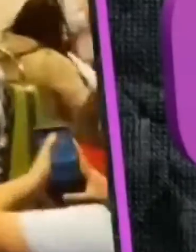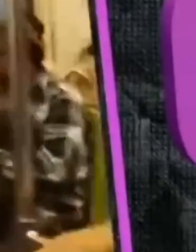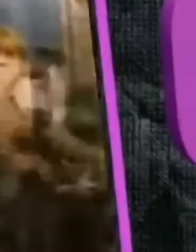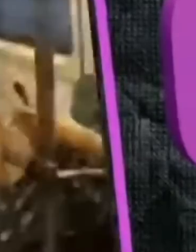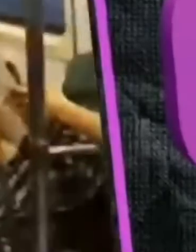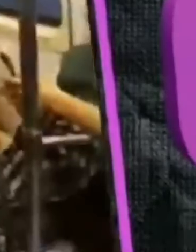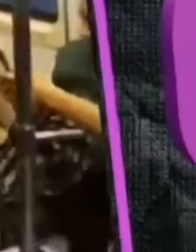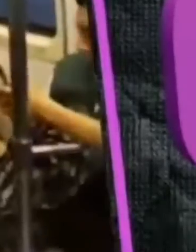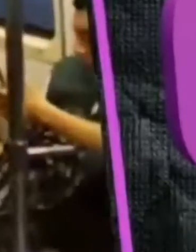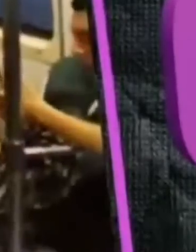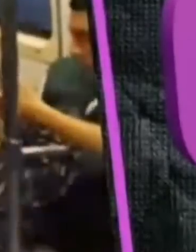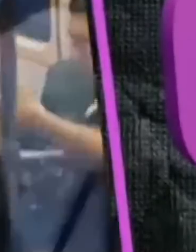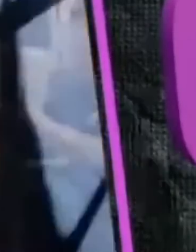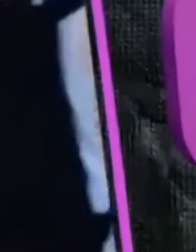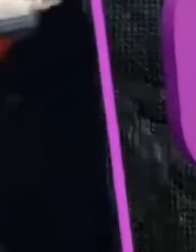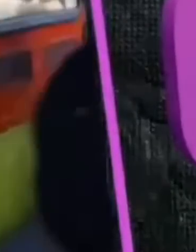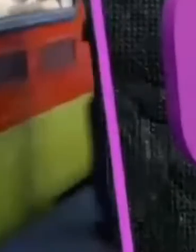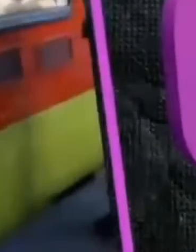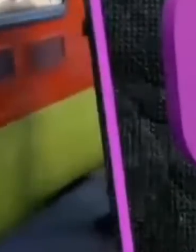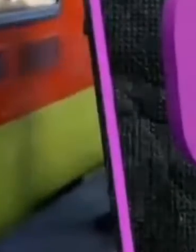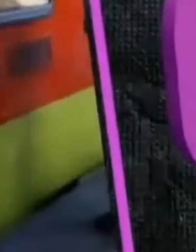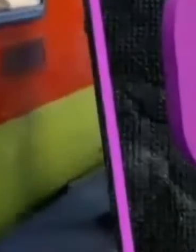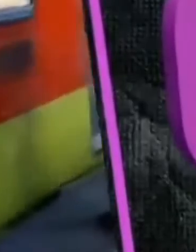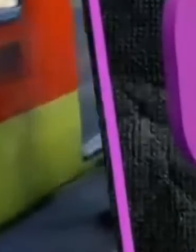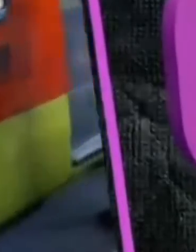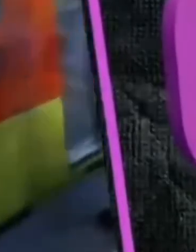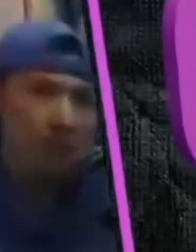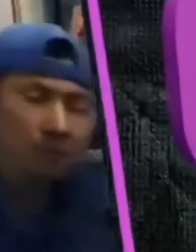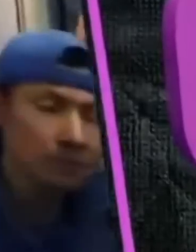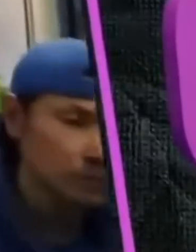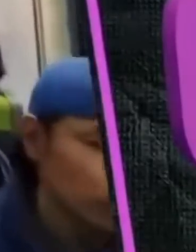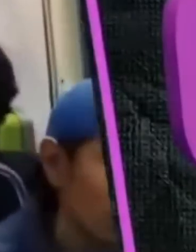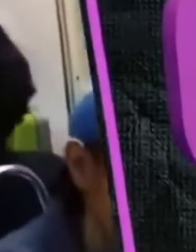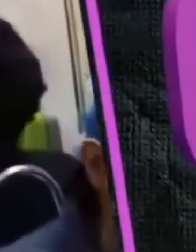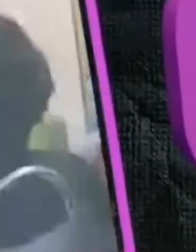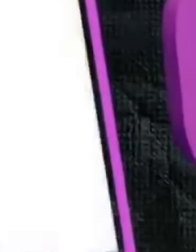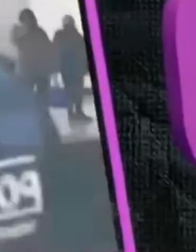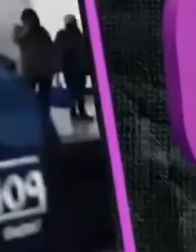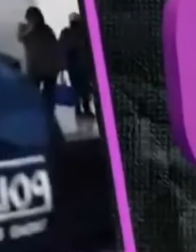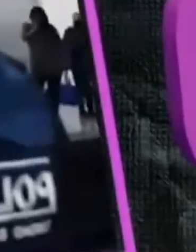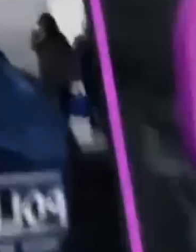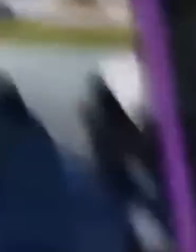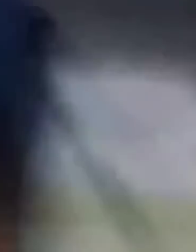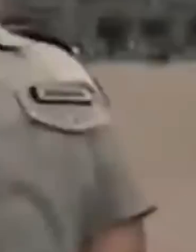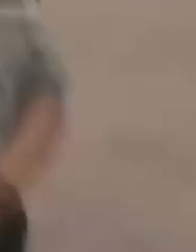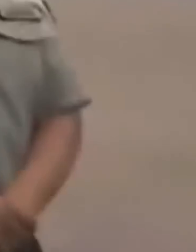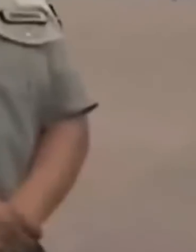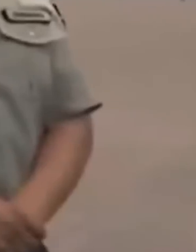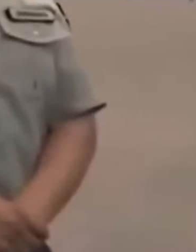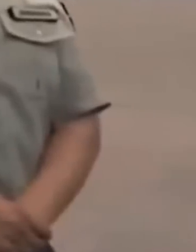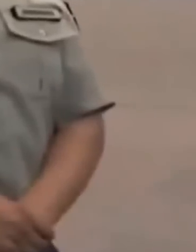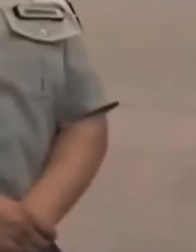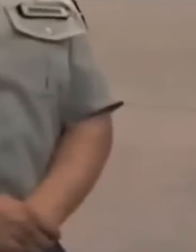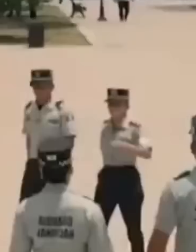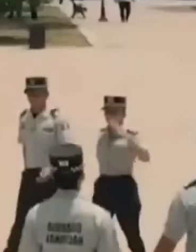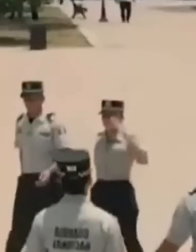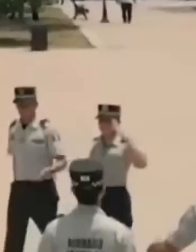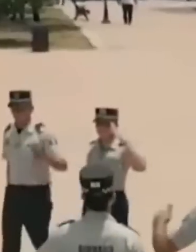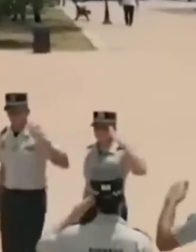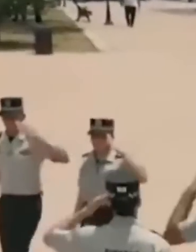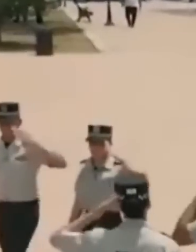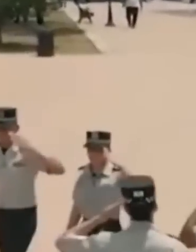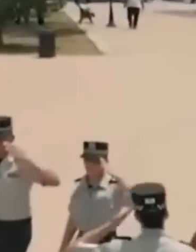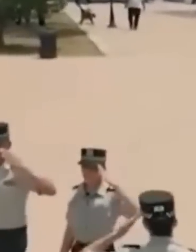de Comunicación, reglamentaria del servicio ferroviario y federal de las entidades paraestatales, fueron calificadas como